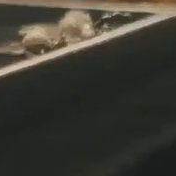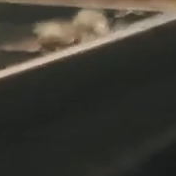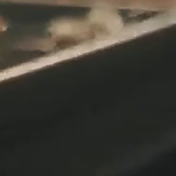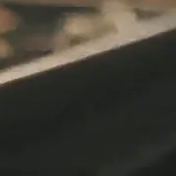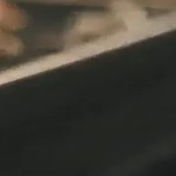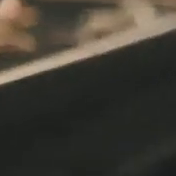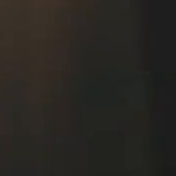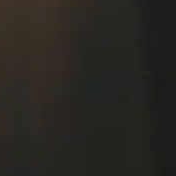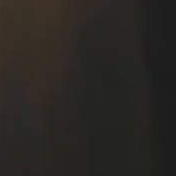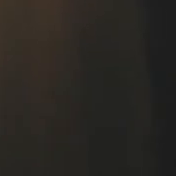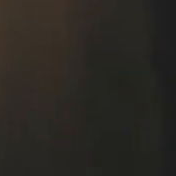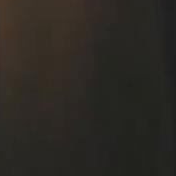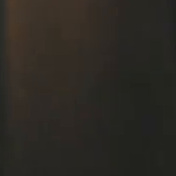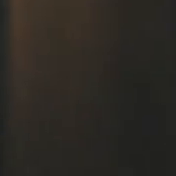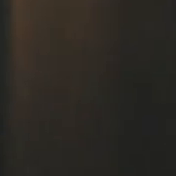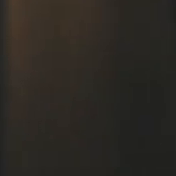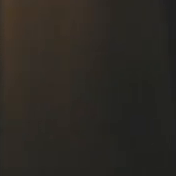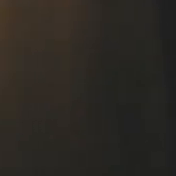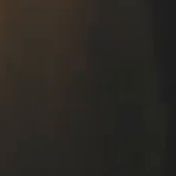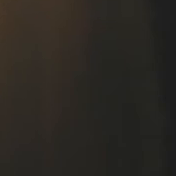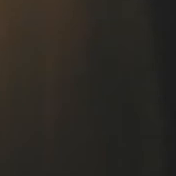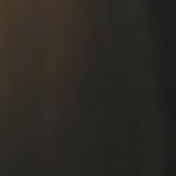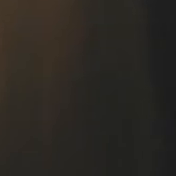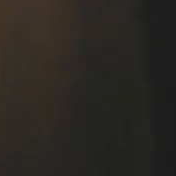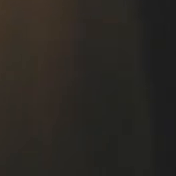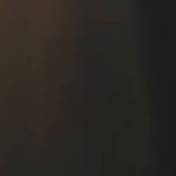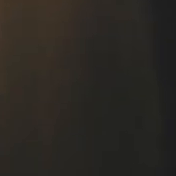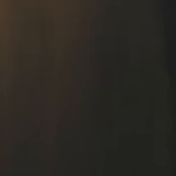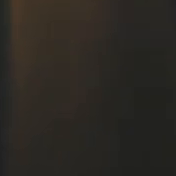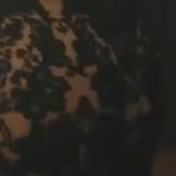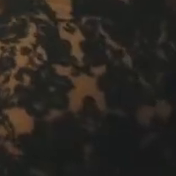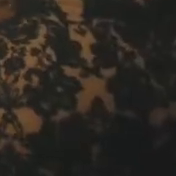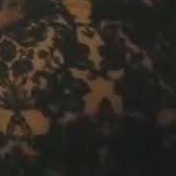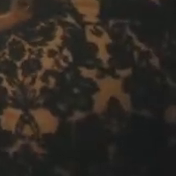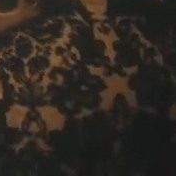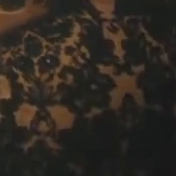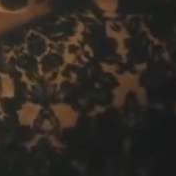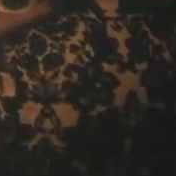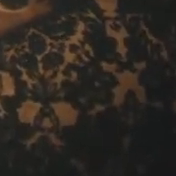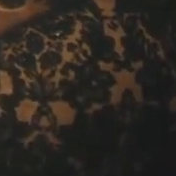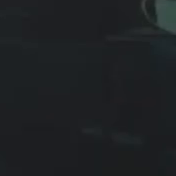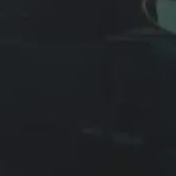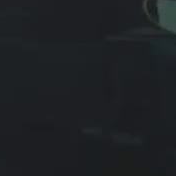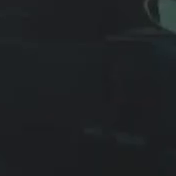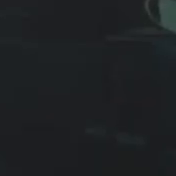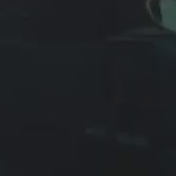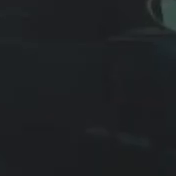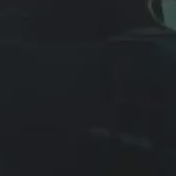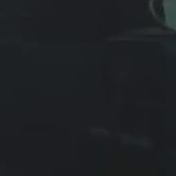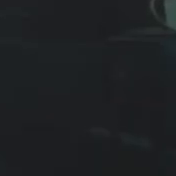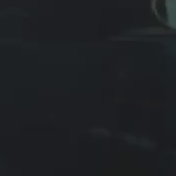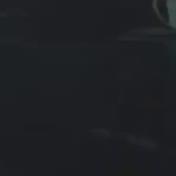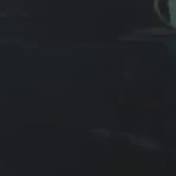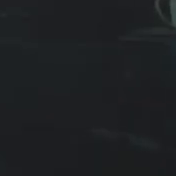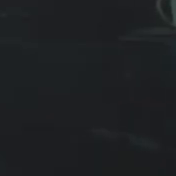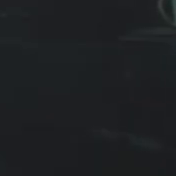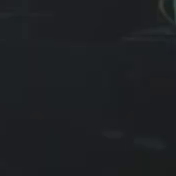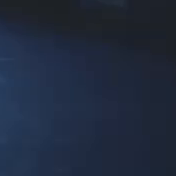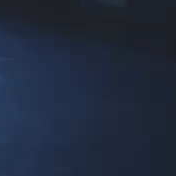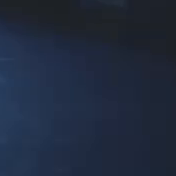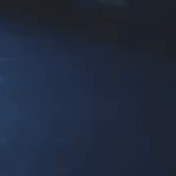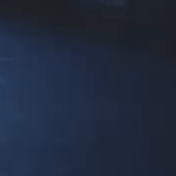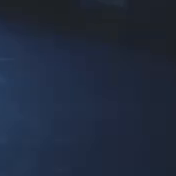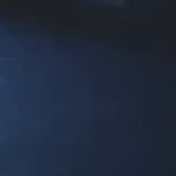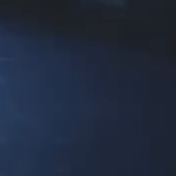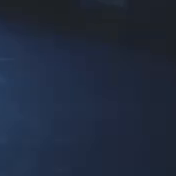tiempos. Cecilia García y las más bellas canciones preferidas por todos en un hermoso concierto lleno de emociones. Me